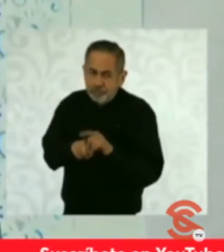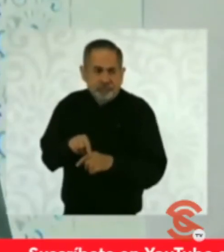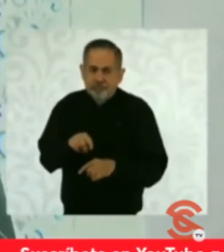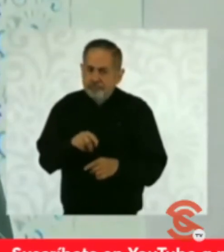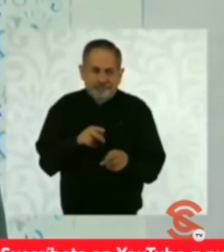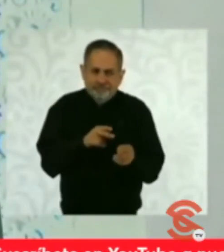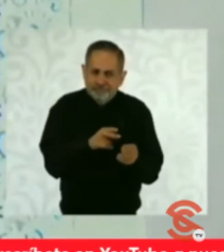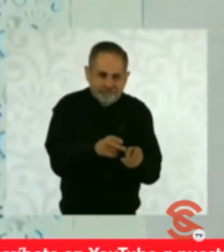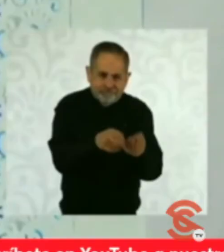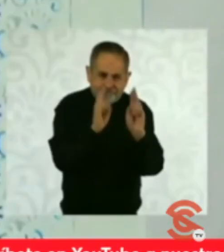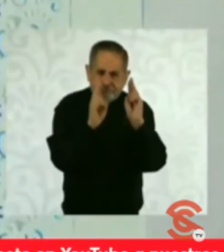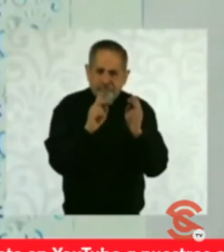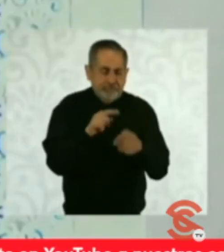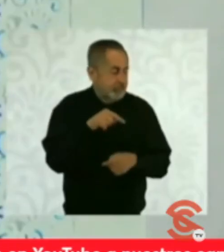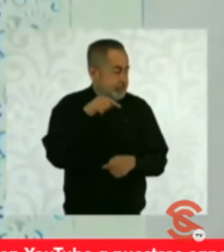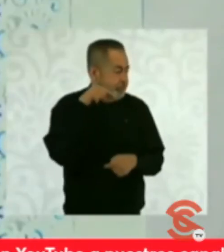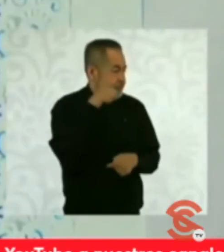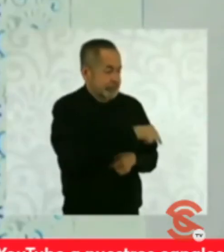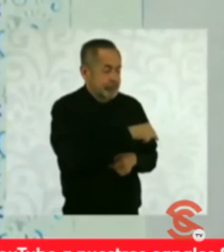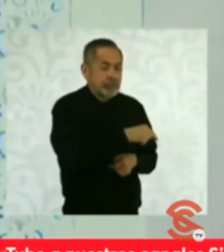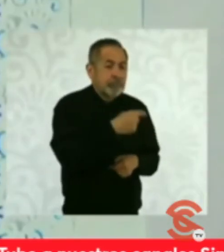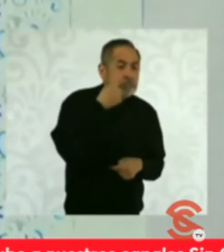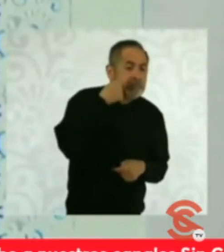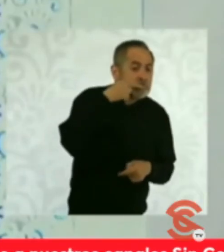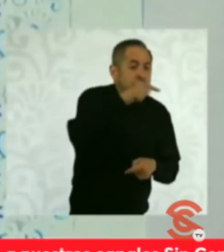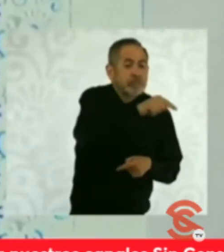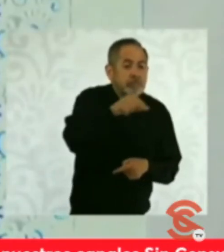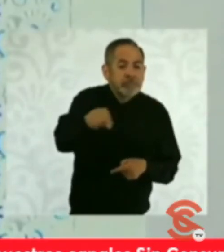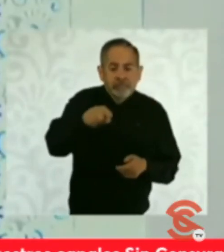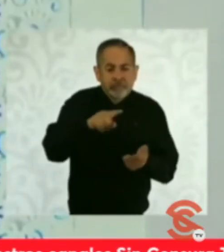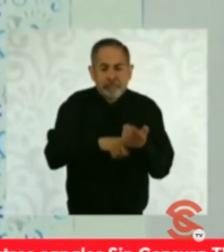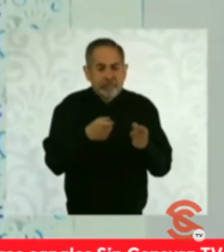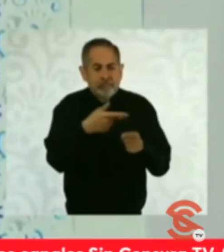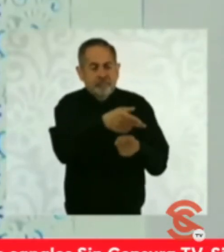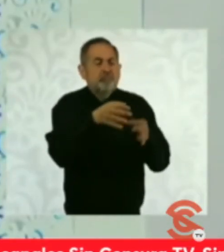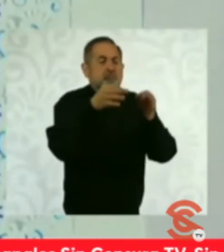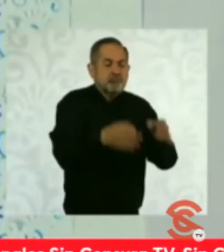No tiene personalidad jurídica, así se llama,